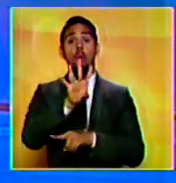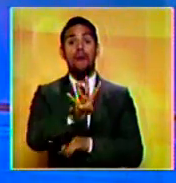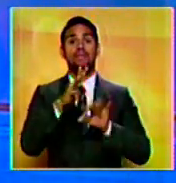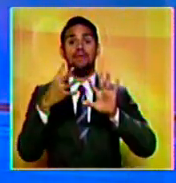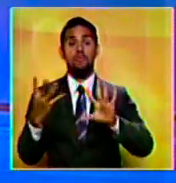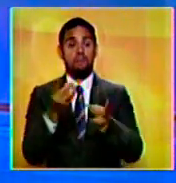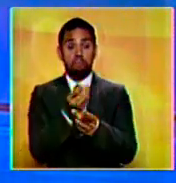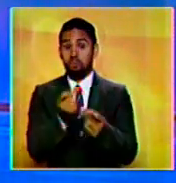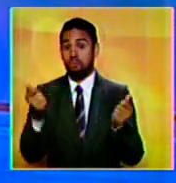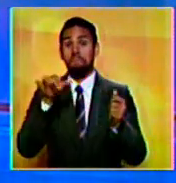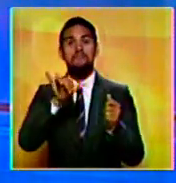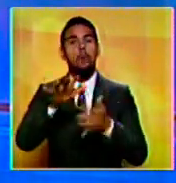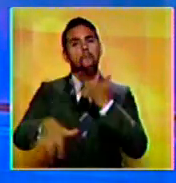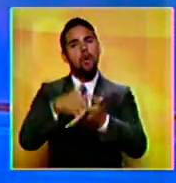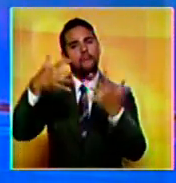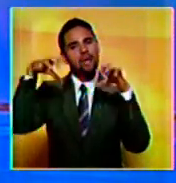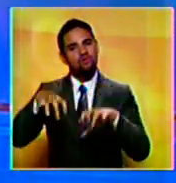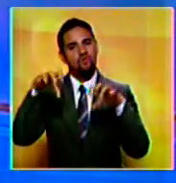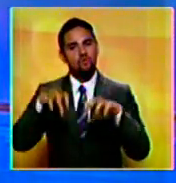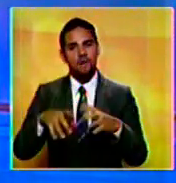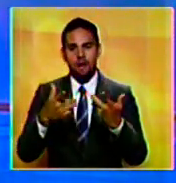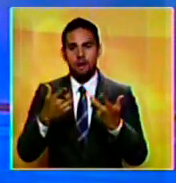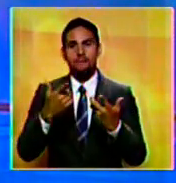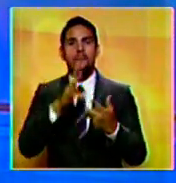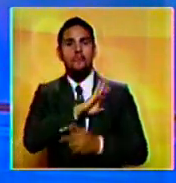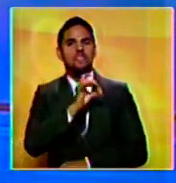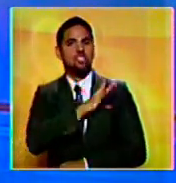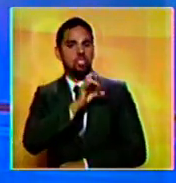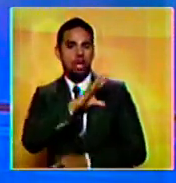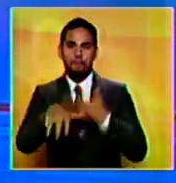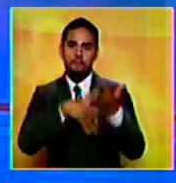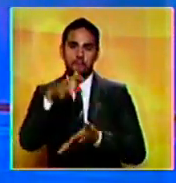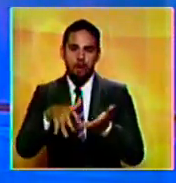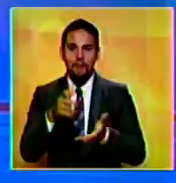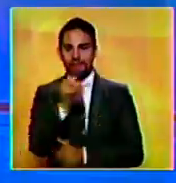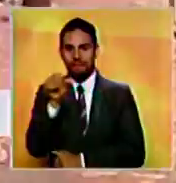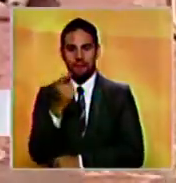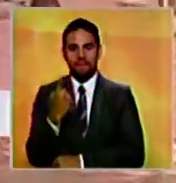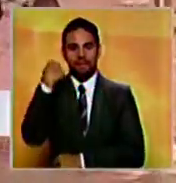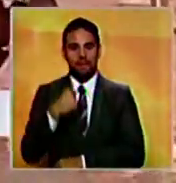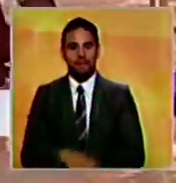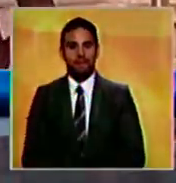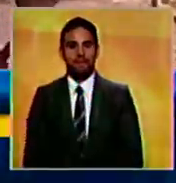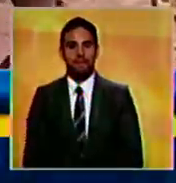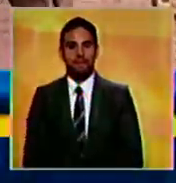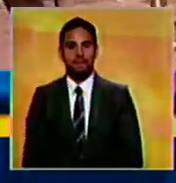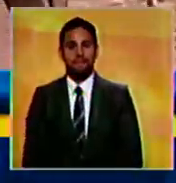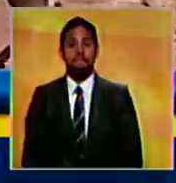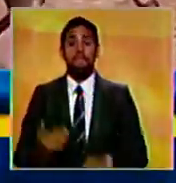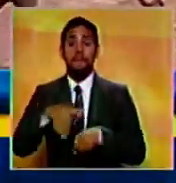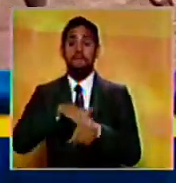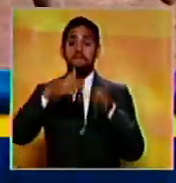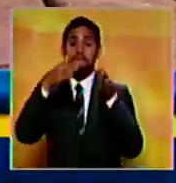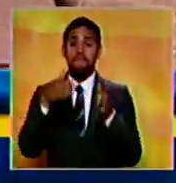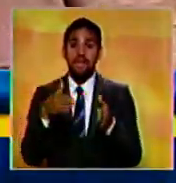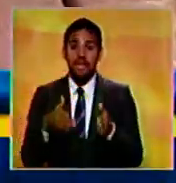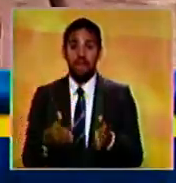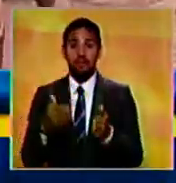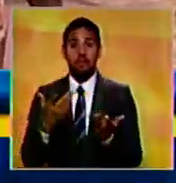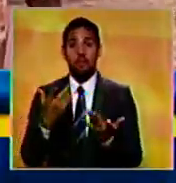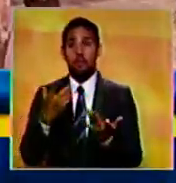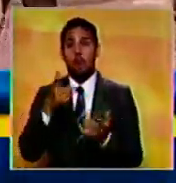causa de las lluvias torrenciales que afectaron el norte del país durante la semana pasada según informó el ministro del interior del país